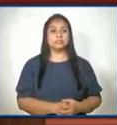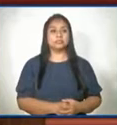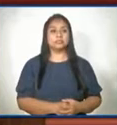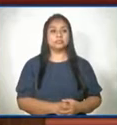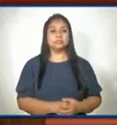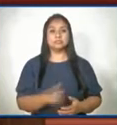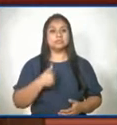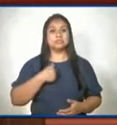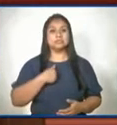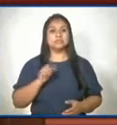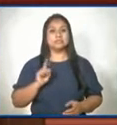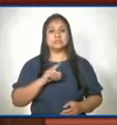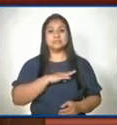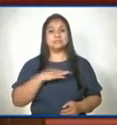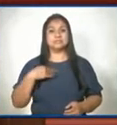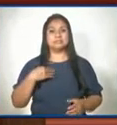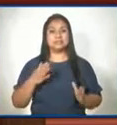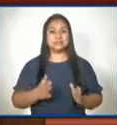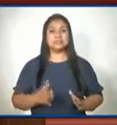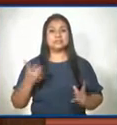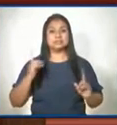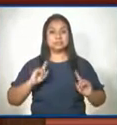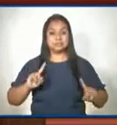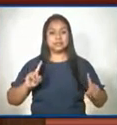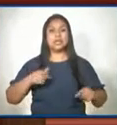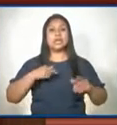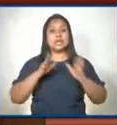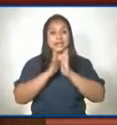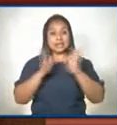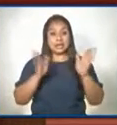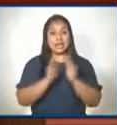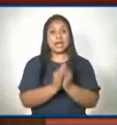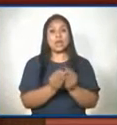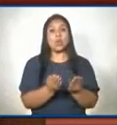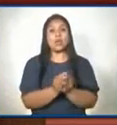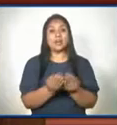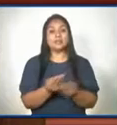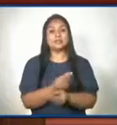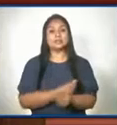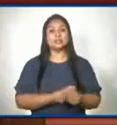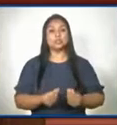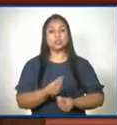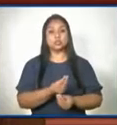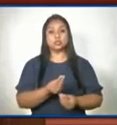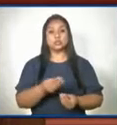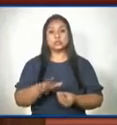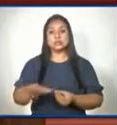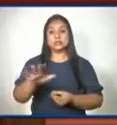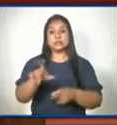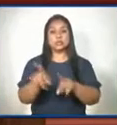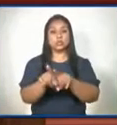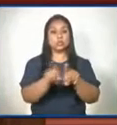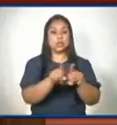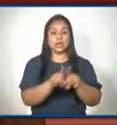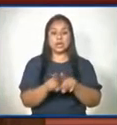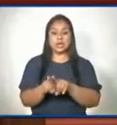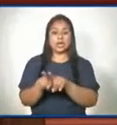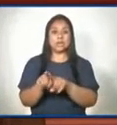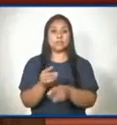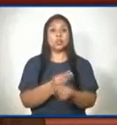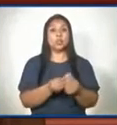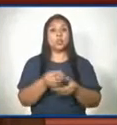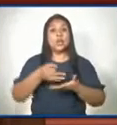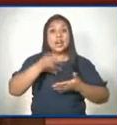No es mi ministerio, pero claro. En general el aguacate se produce casi en las mismas áreas donde se produce